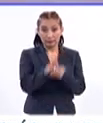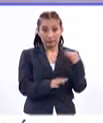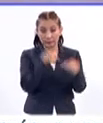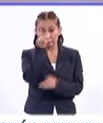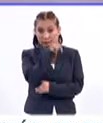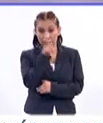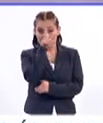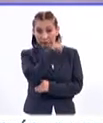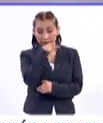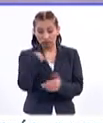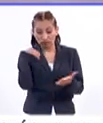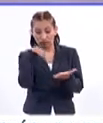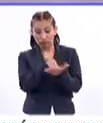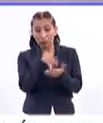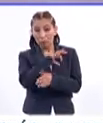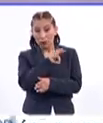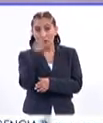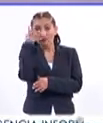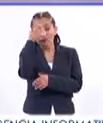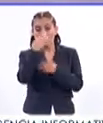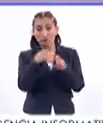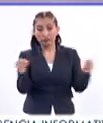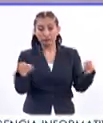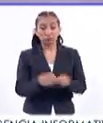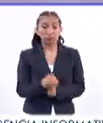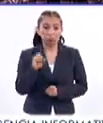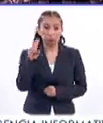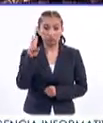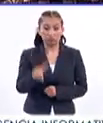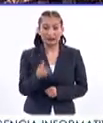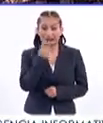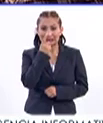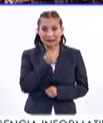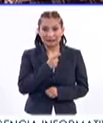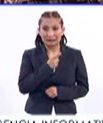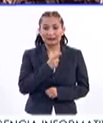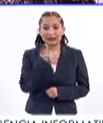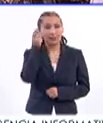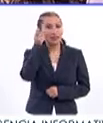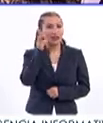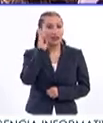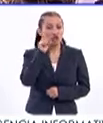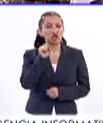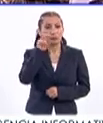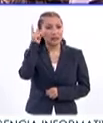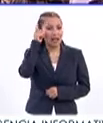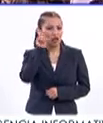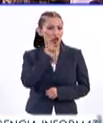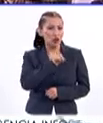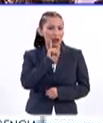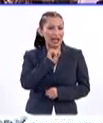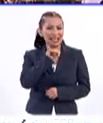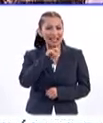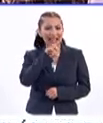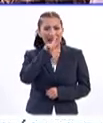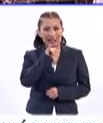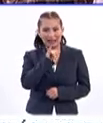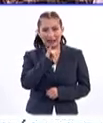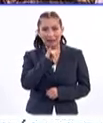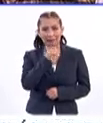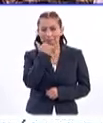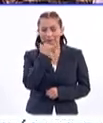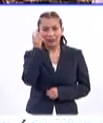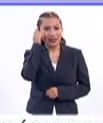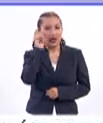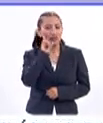las lenguas de alguna otra forma tienen algún riesgo de desaparecer. Exacto. Nos dice la subdirectora del INALI,